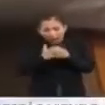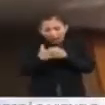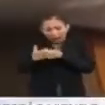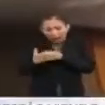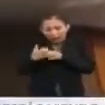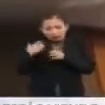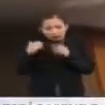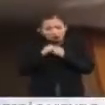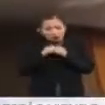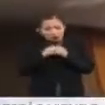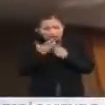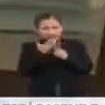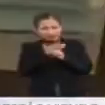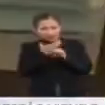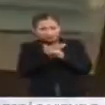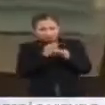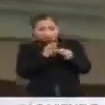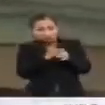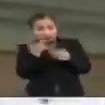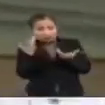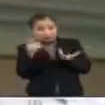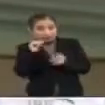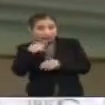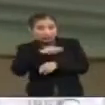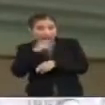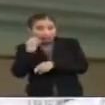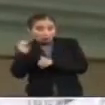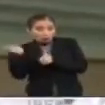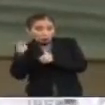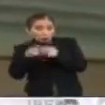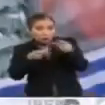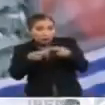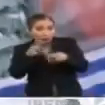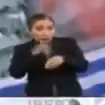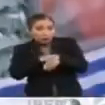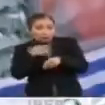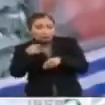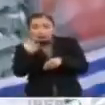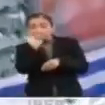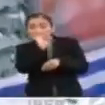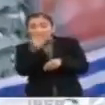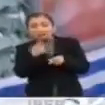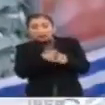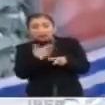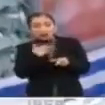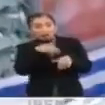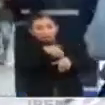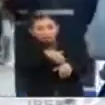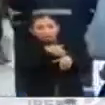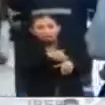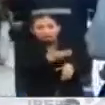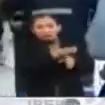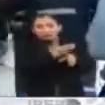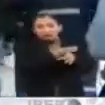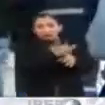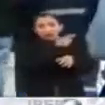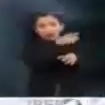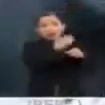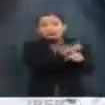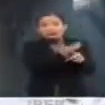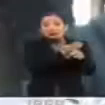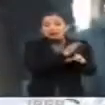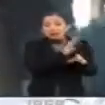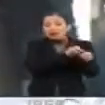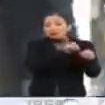con la economía estadounidense si no se hacen cosas de otra naturaleza, pero si sigue esta inercia, gravitará más Estados Unidos